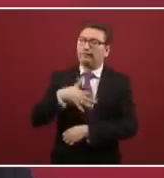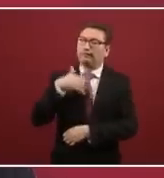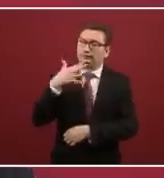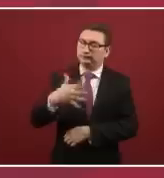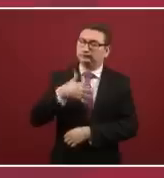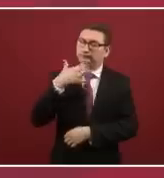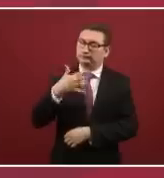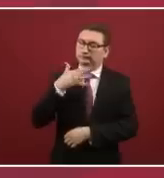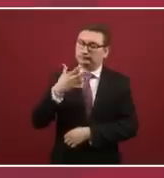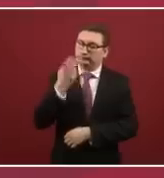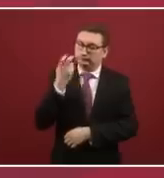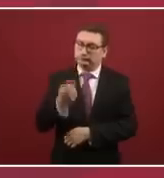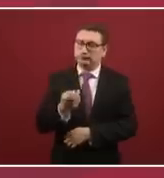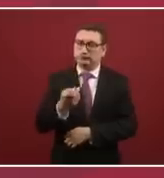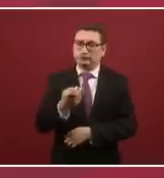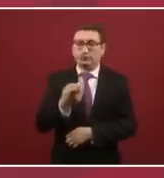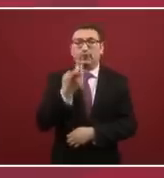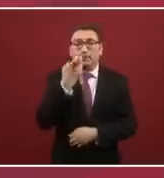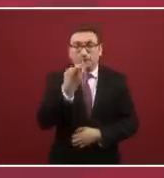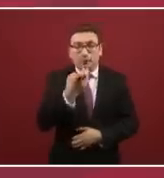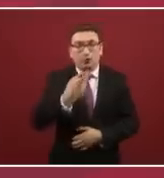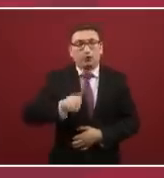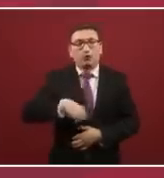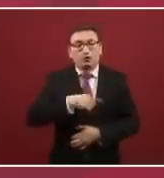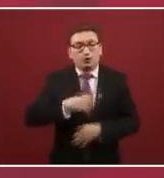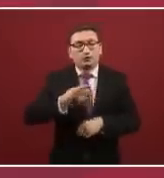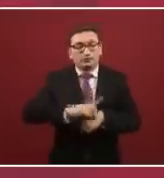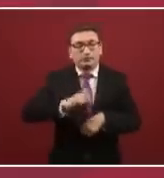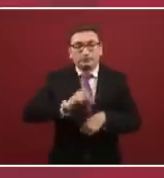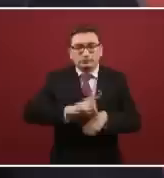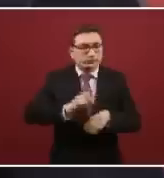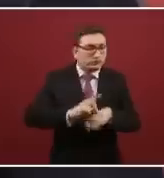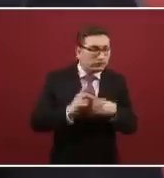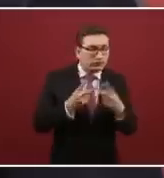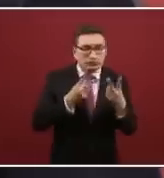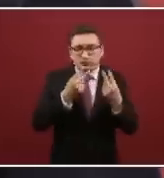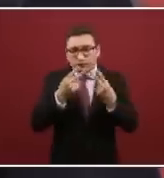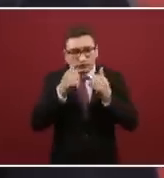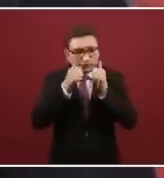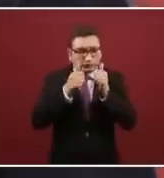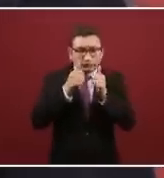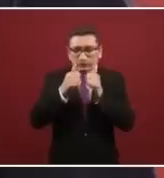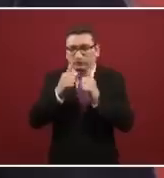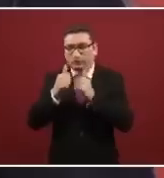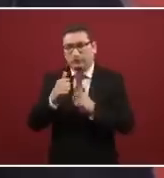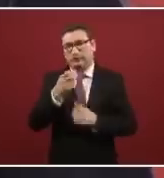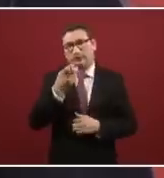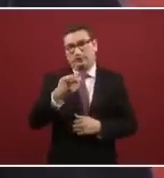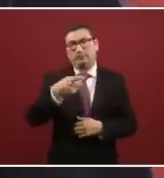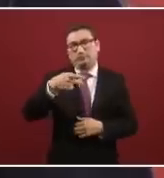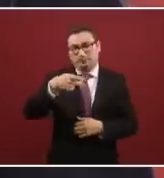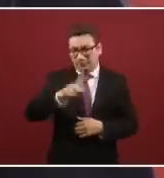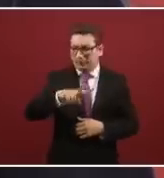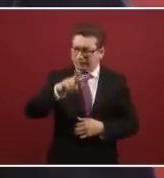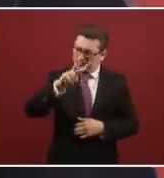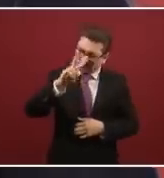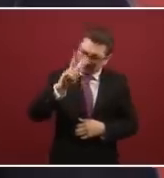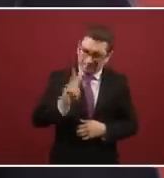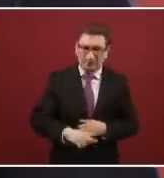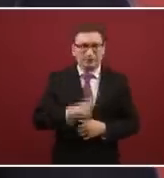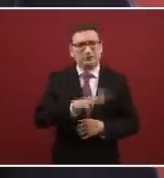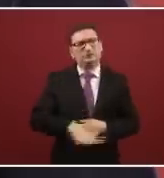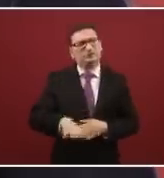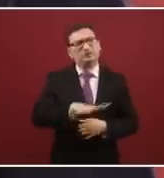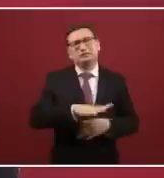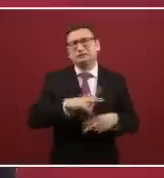Eso es lo que hacemos todos los días, estamos pendientes, pero realmente sí es una enfermedad y